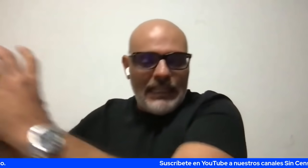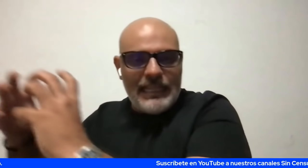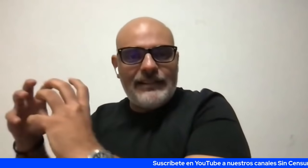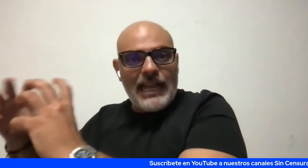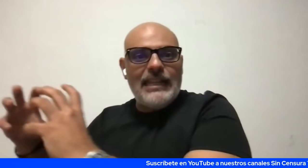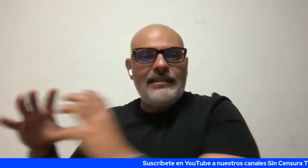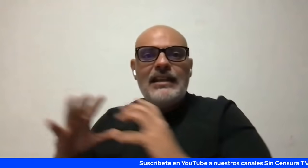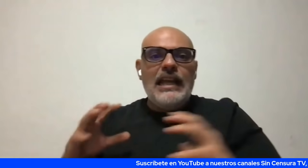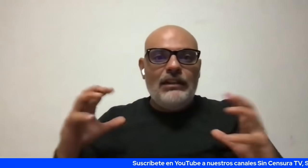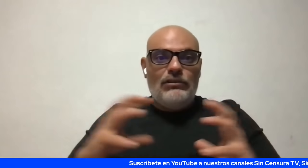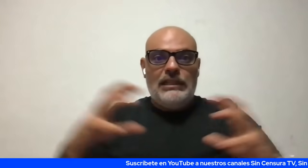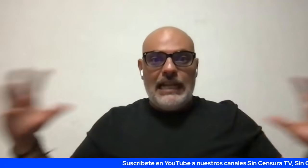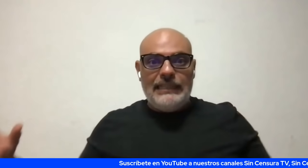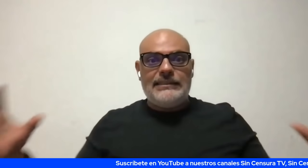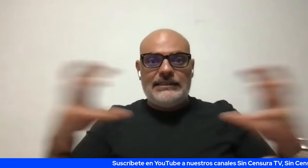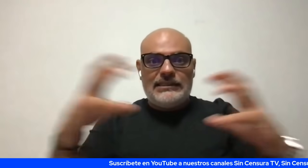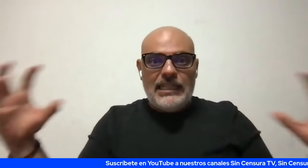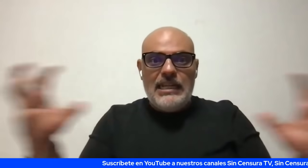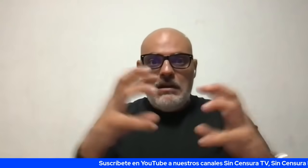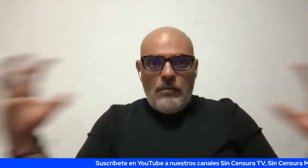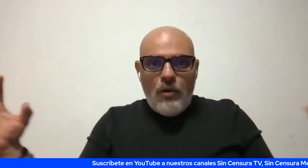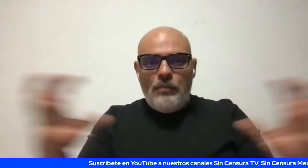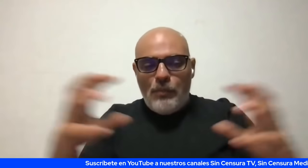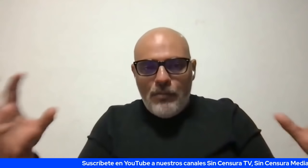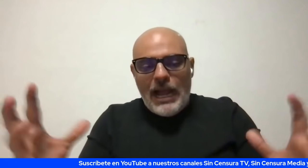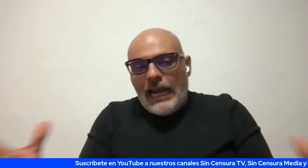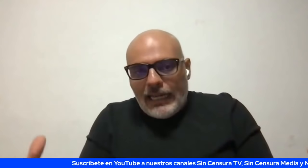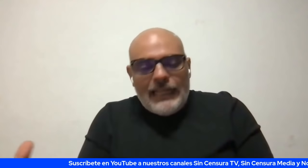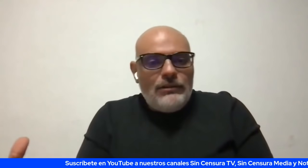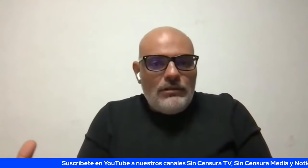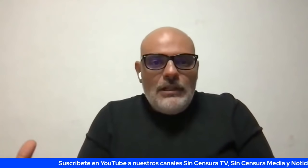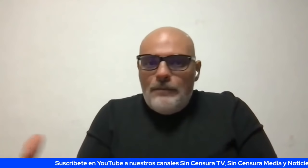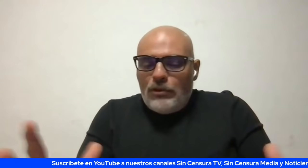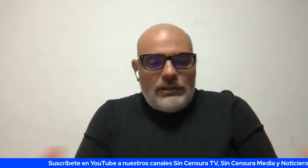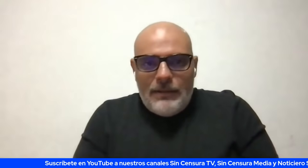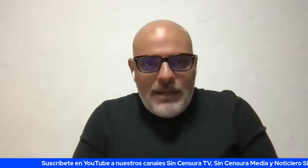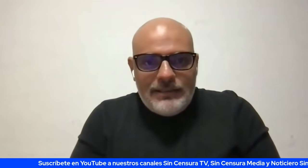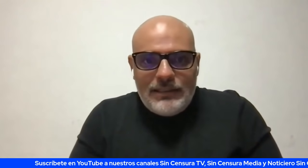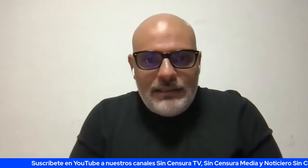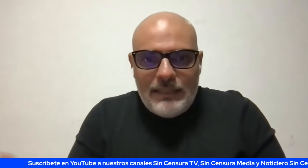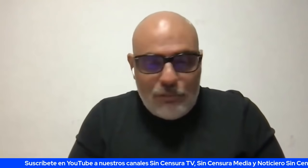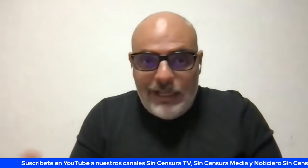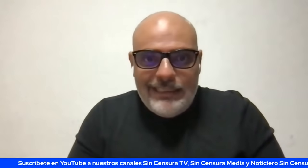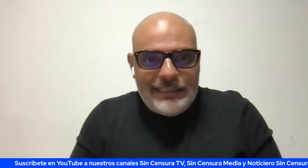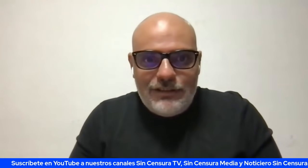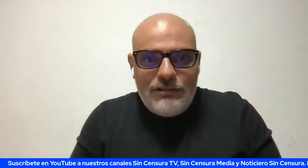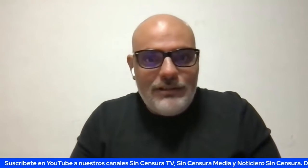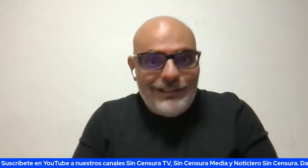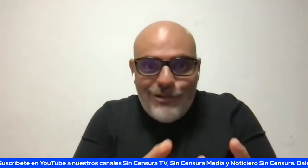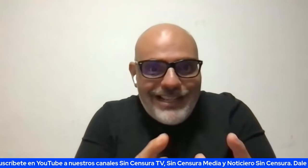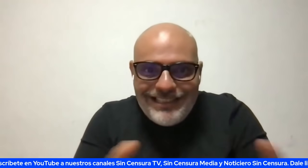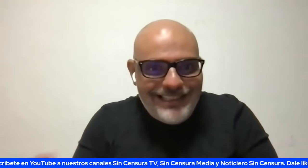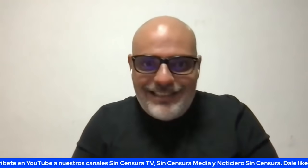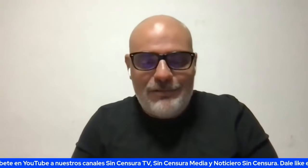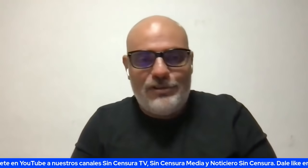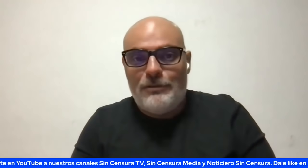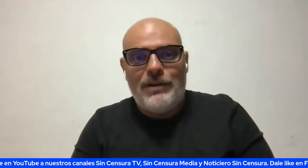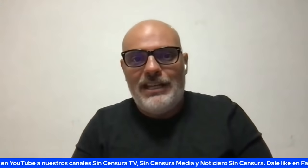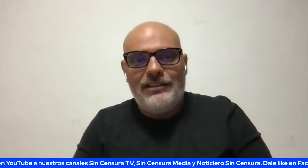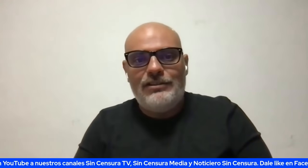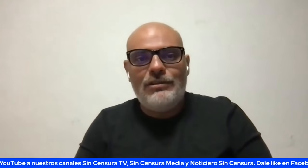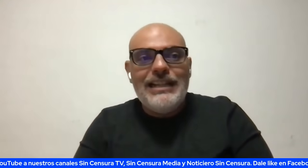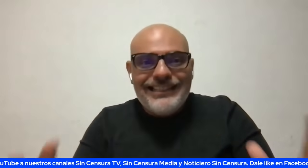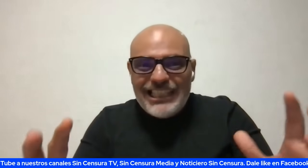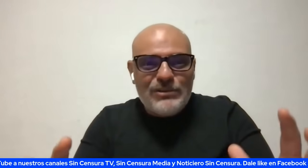eventos en las calles en donde la gente se esté agarrando por temas de polarización. No existe en